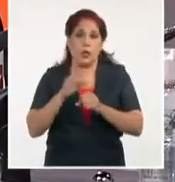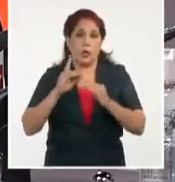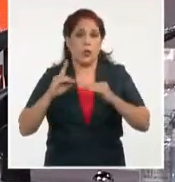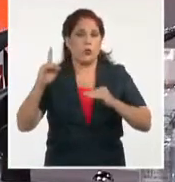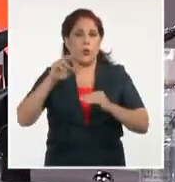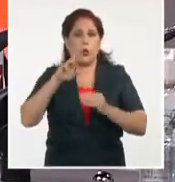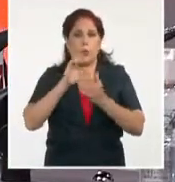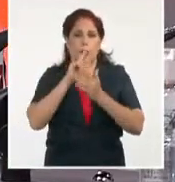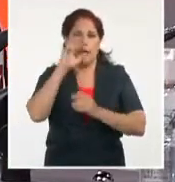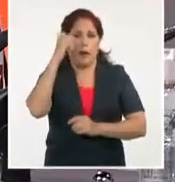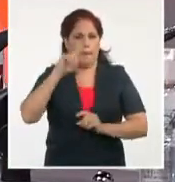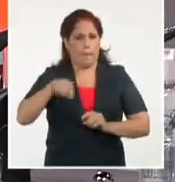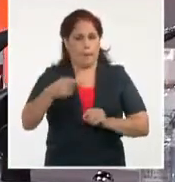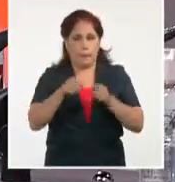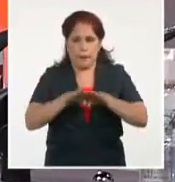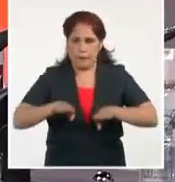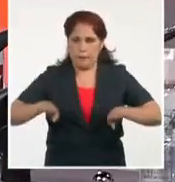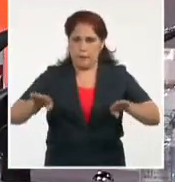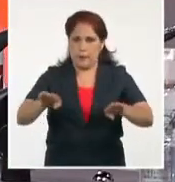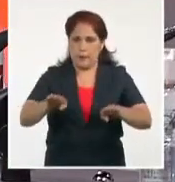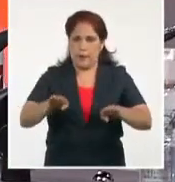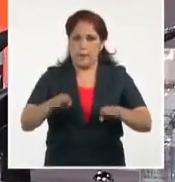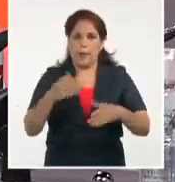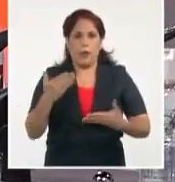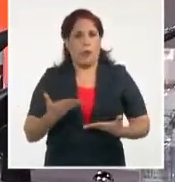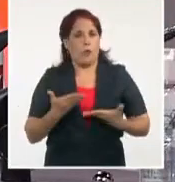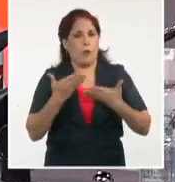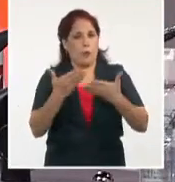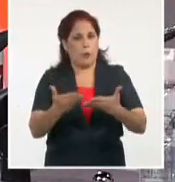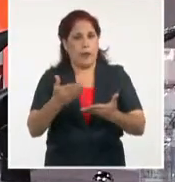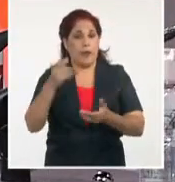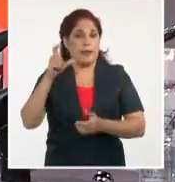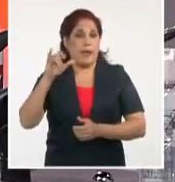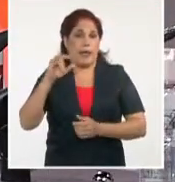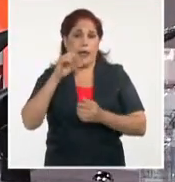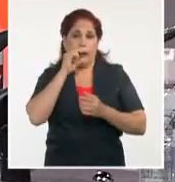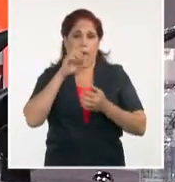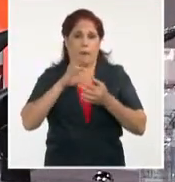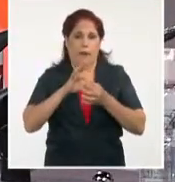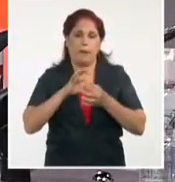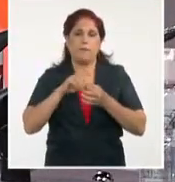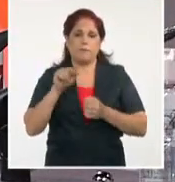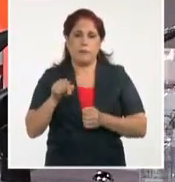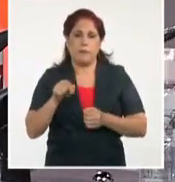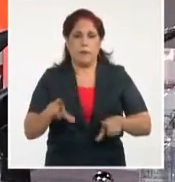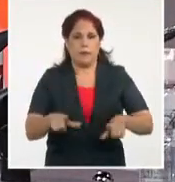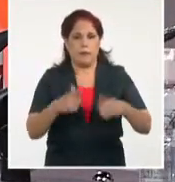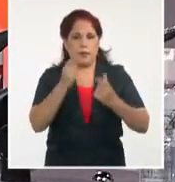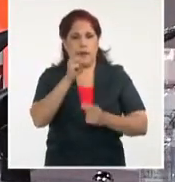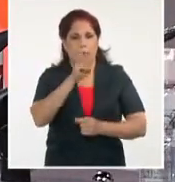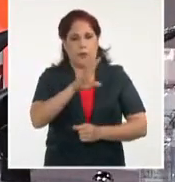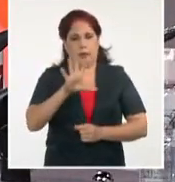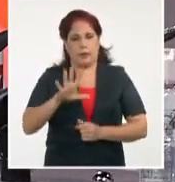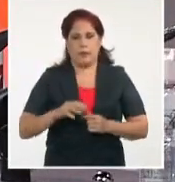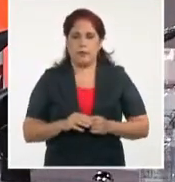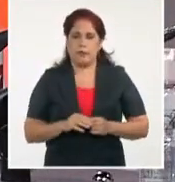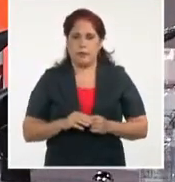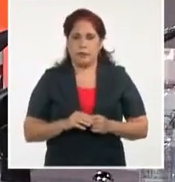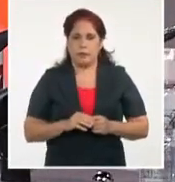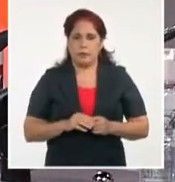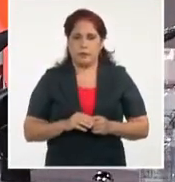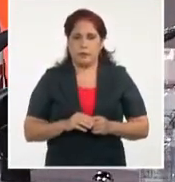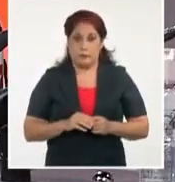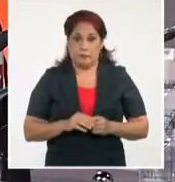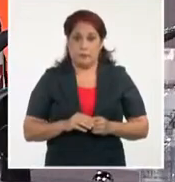mañana en un nuevo programa, pues homenajeando al Centro de Ingeniería Genética y Biotecnología en su aniversario 35. Nos vamos con las imágenes del día.